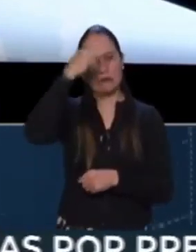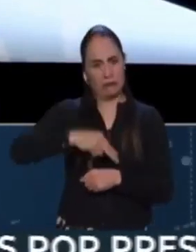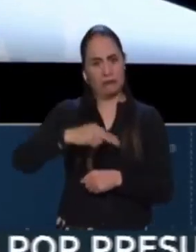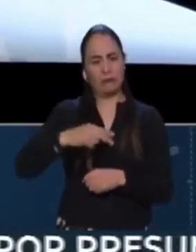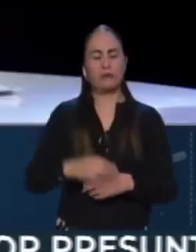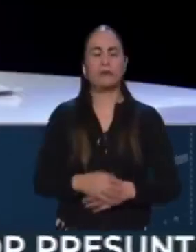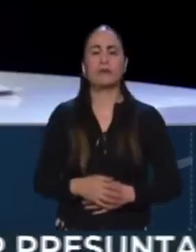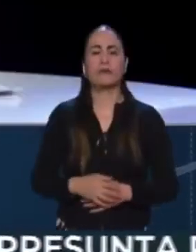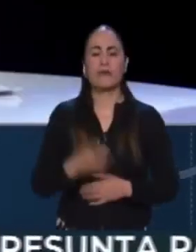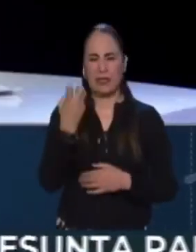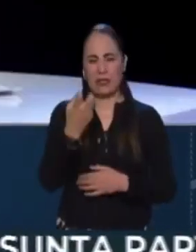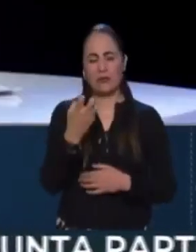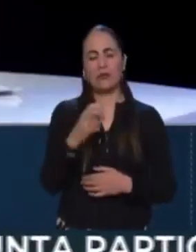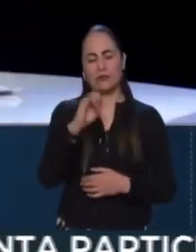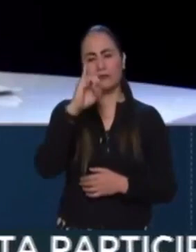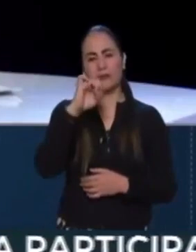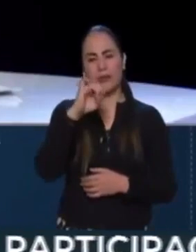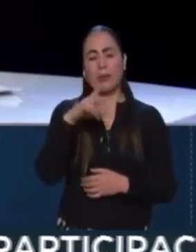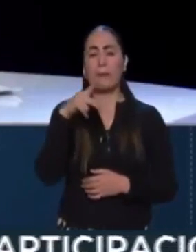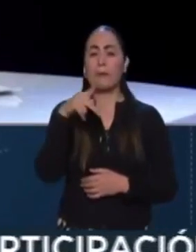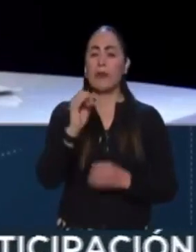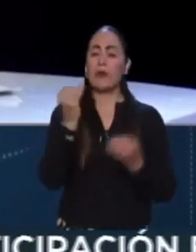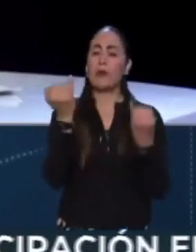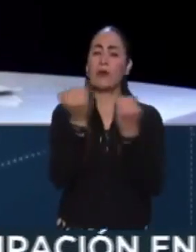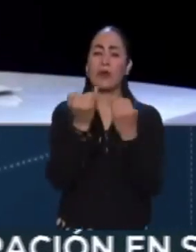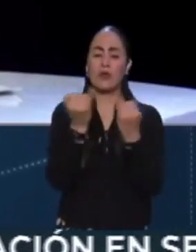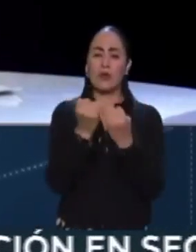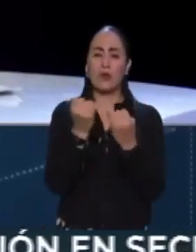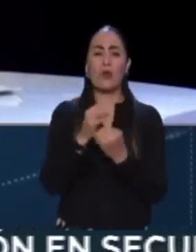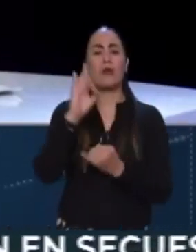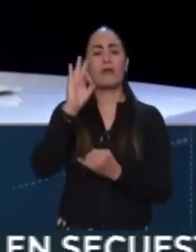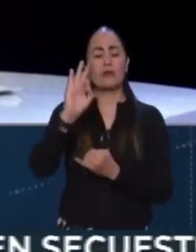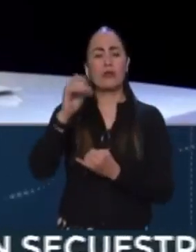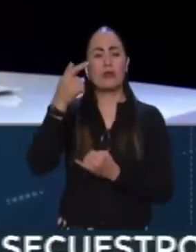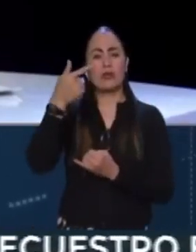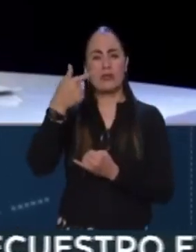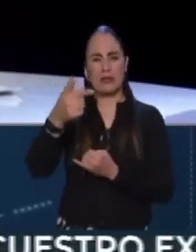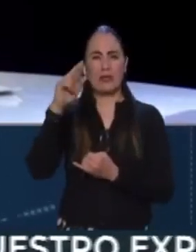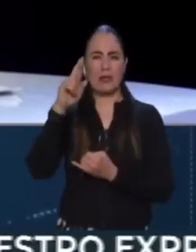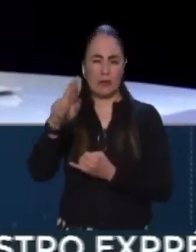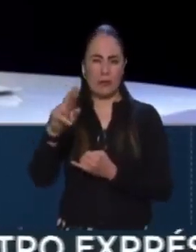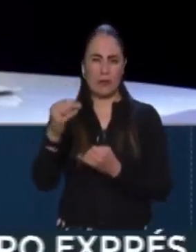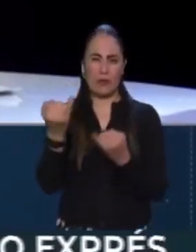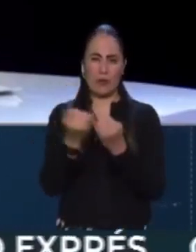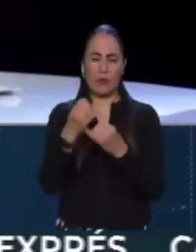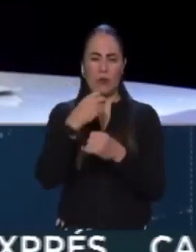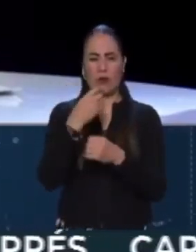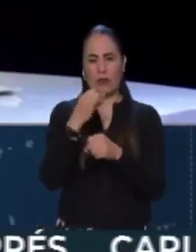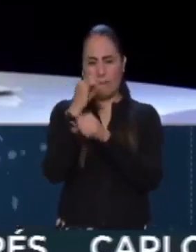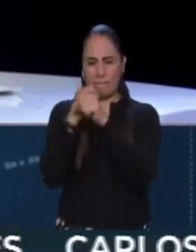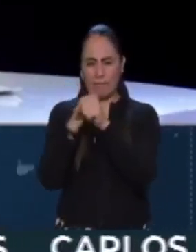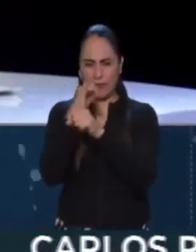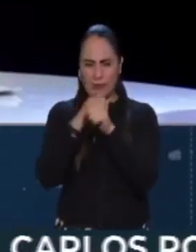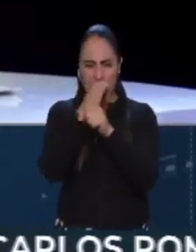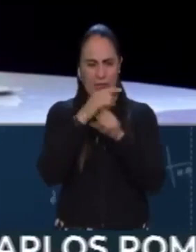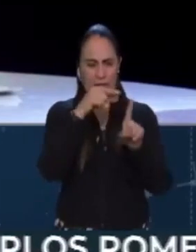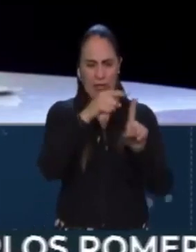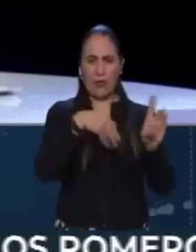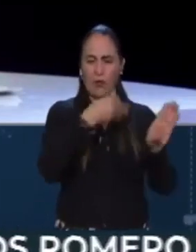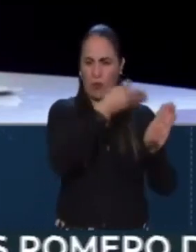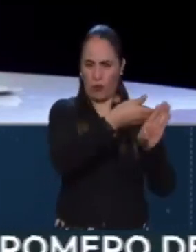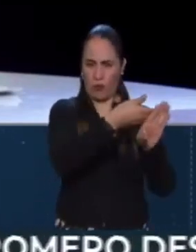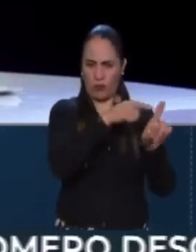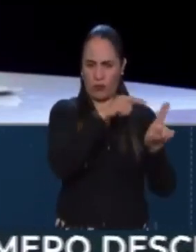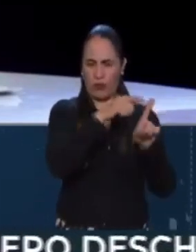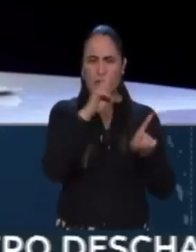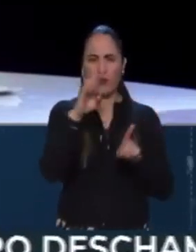una parte, Miguel, y por otra, pues también el papel que tendrá que jugar la Fiscalía y las investigaciones en relación con Romero Deschamps y, como bien